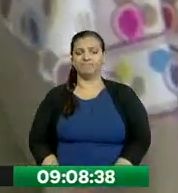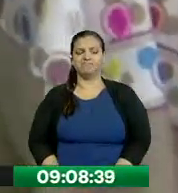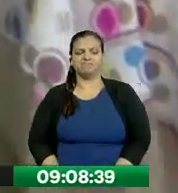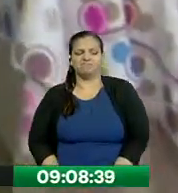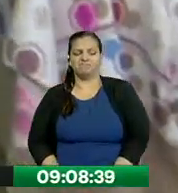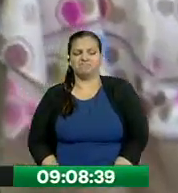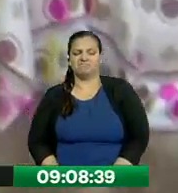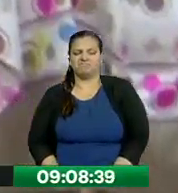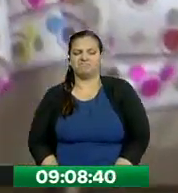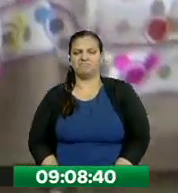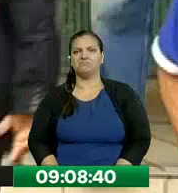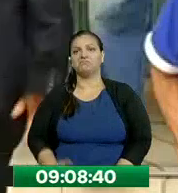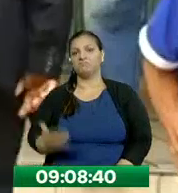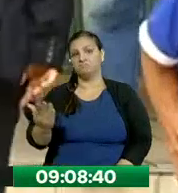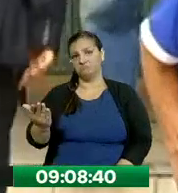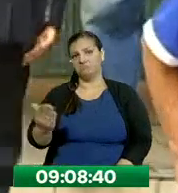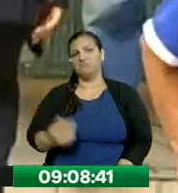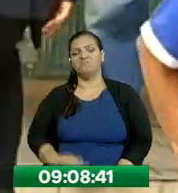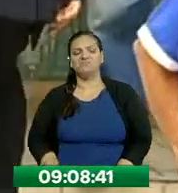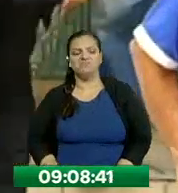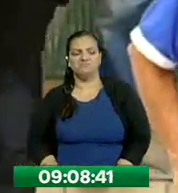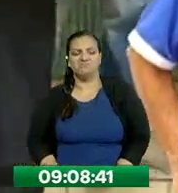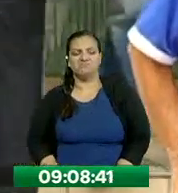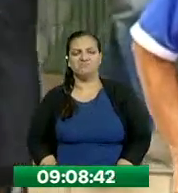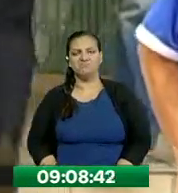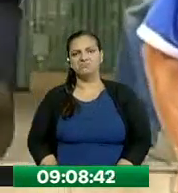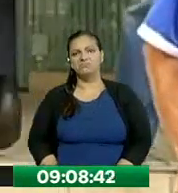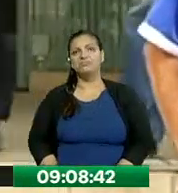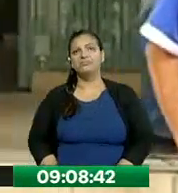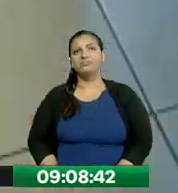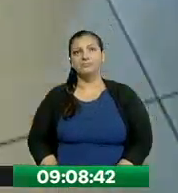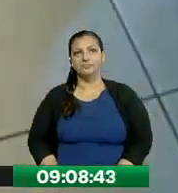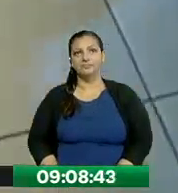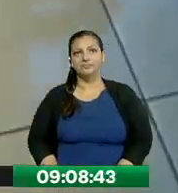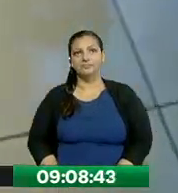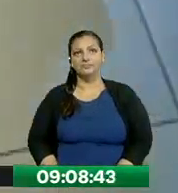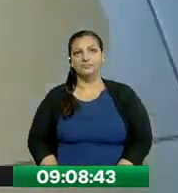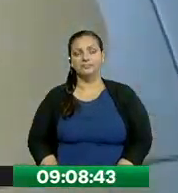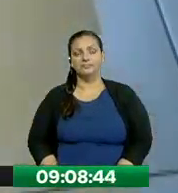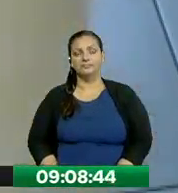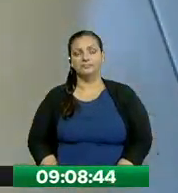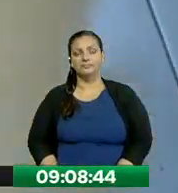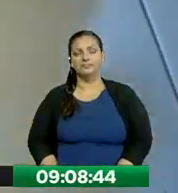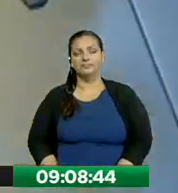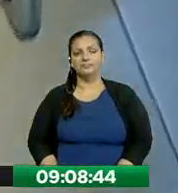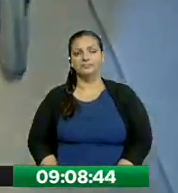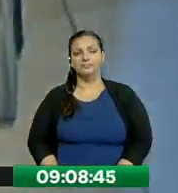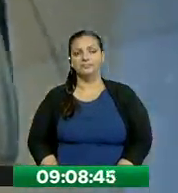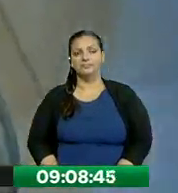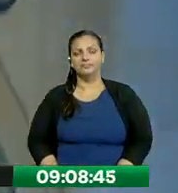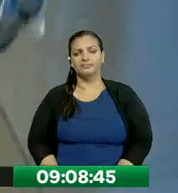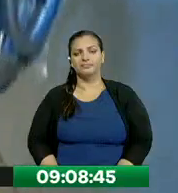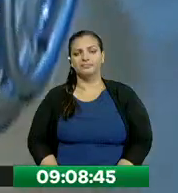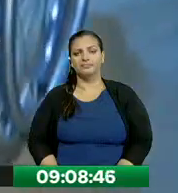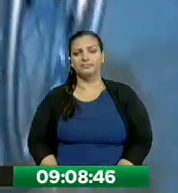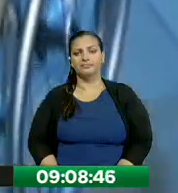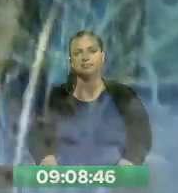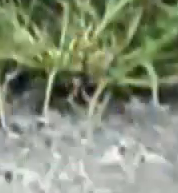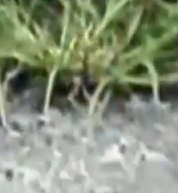en lo absoluto, ni en lo más mínimo, el daño que le ha causado a ella. Informó José